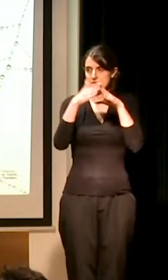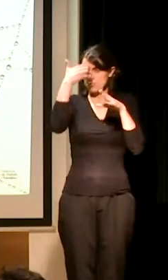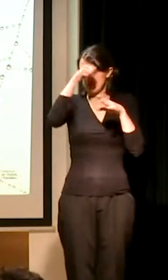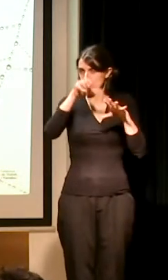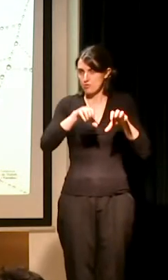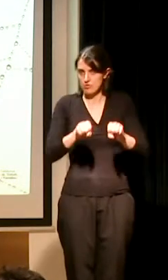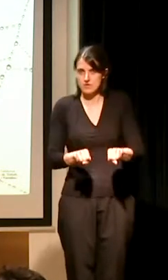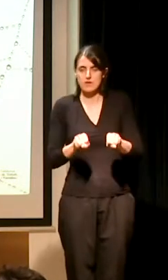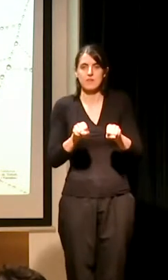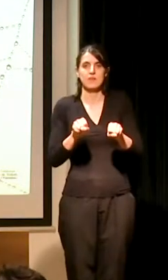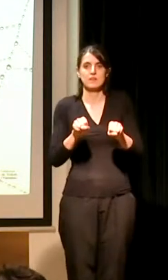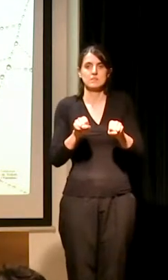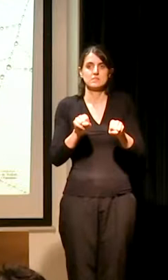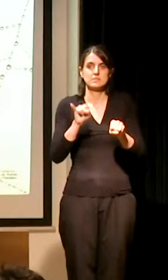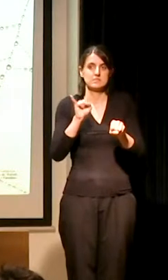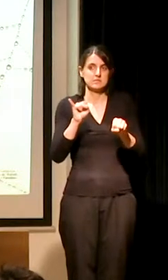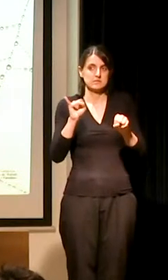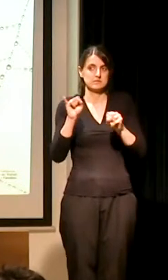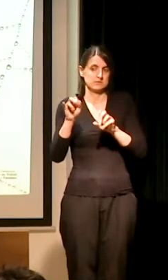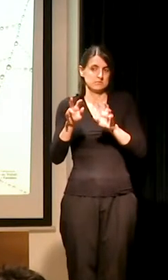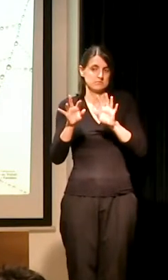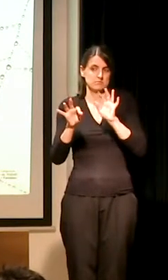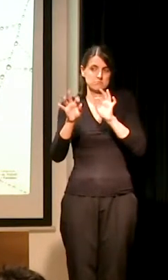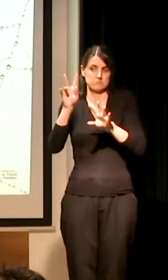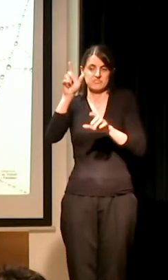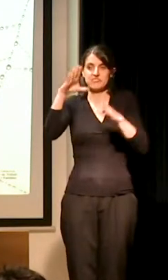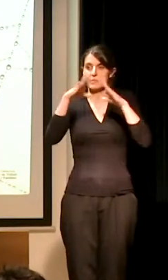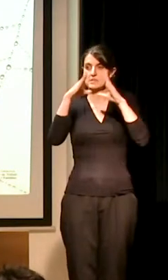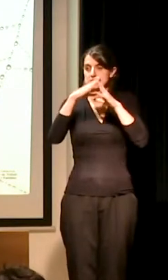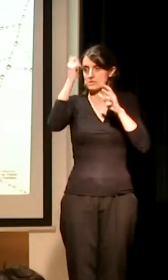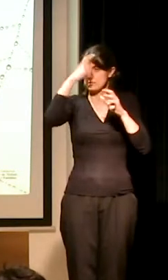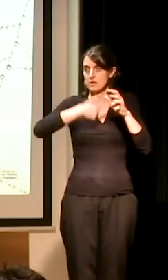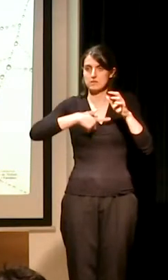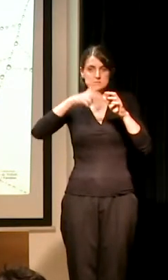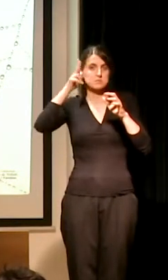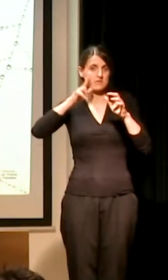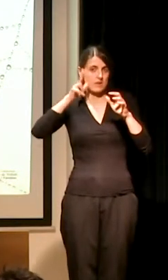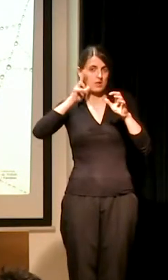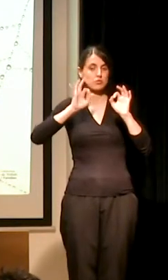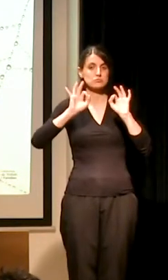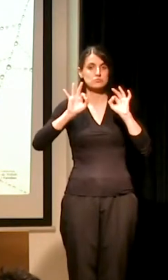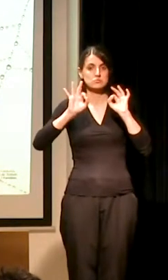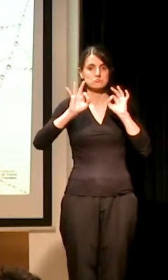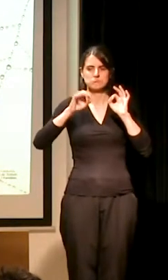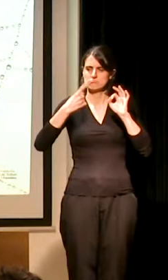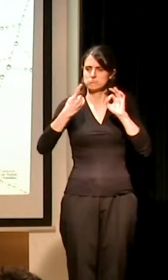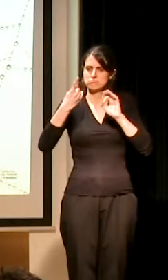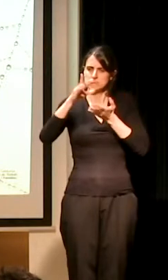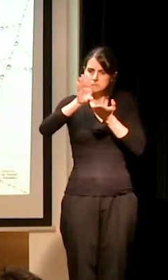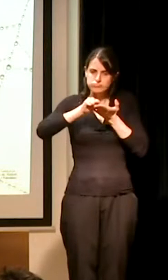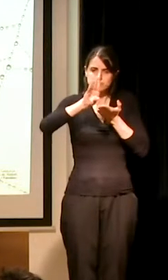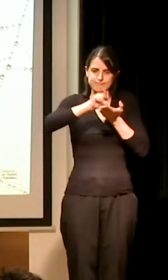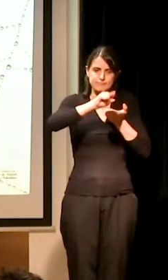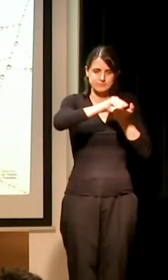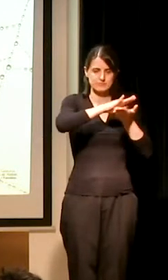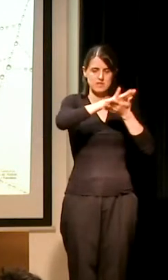privilegios del feminismo, de la feminista blanca, están encima de la mesa, y que yo animo que los acojamos y que lo